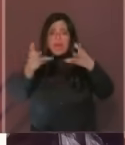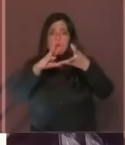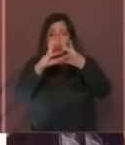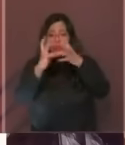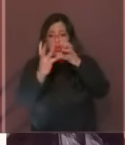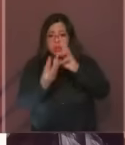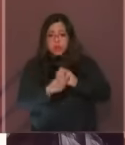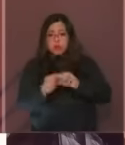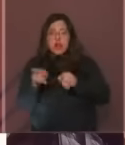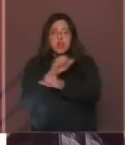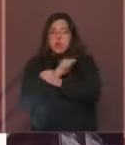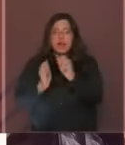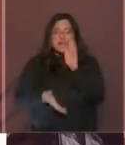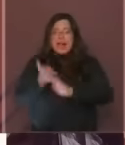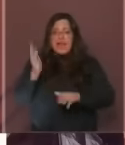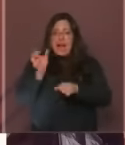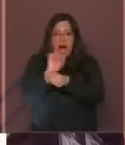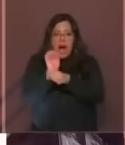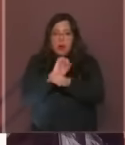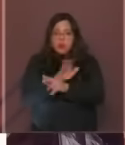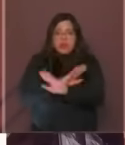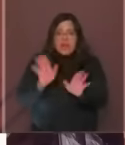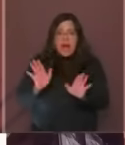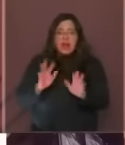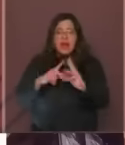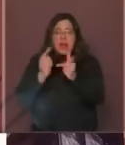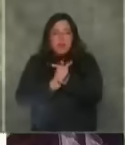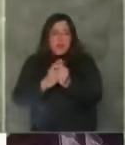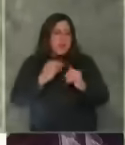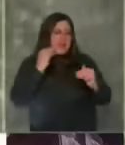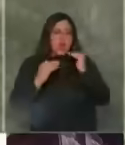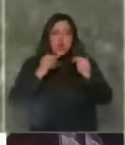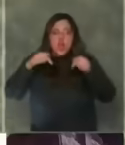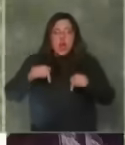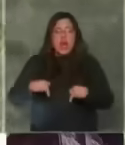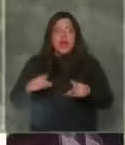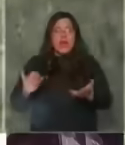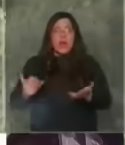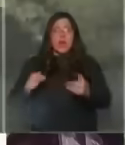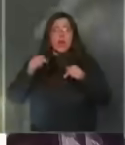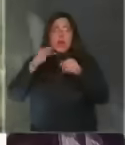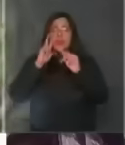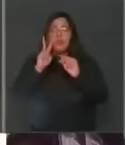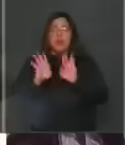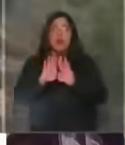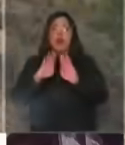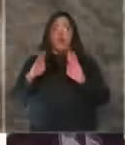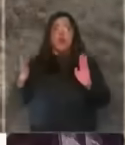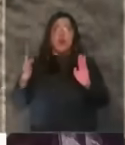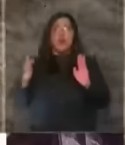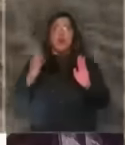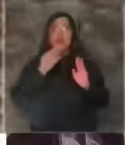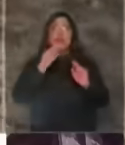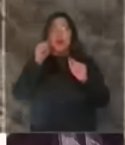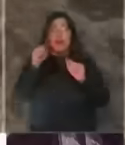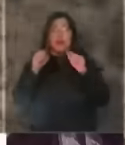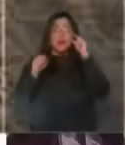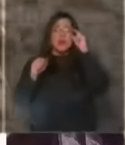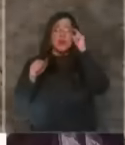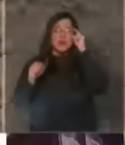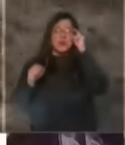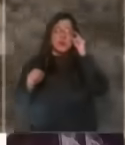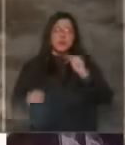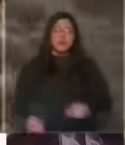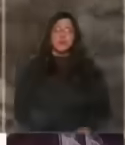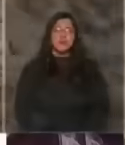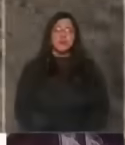sin salida no podíamos sacar los vehículos esta la familia acá los niños chicos bueno est es una puerta que que salió de allá también